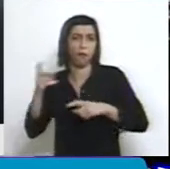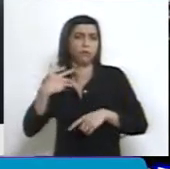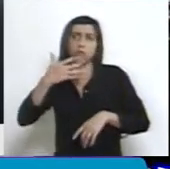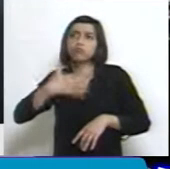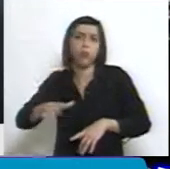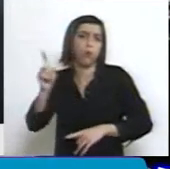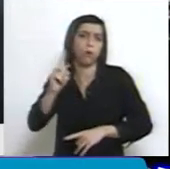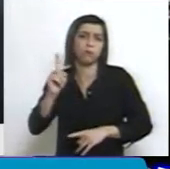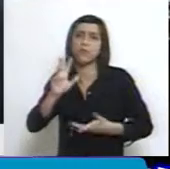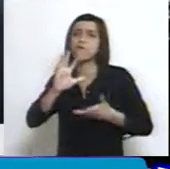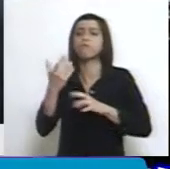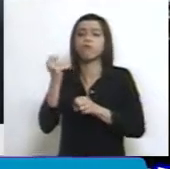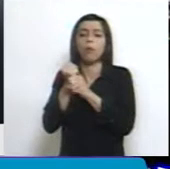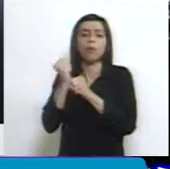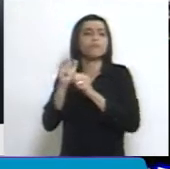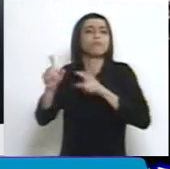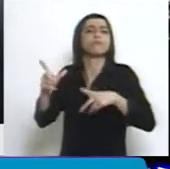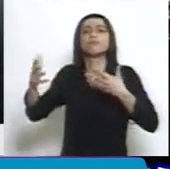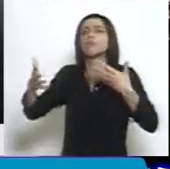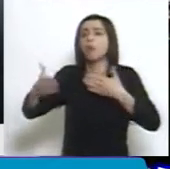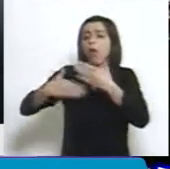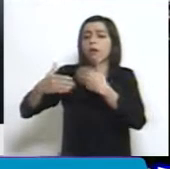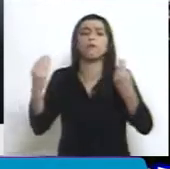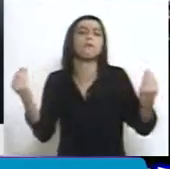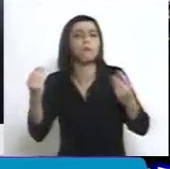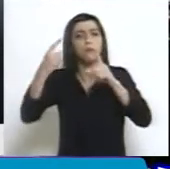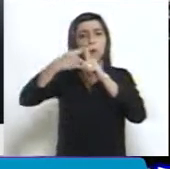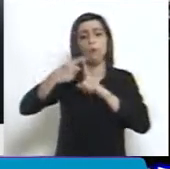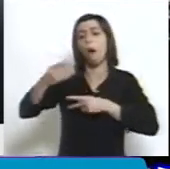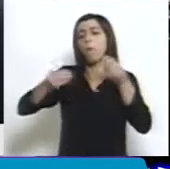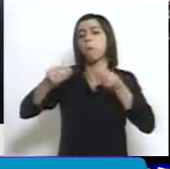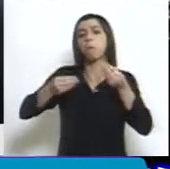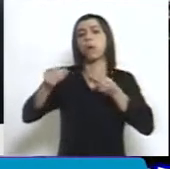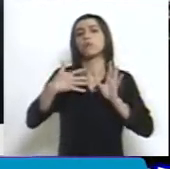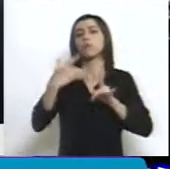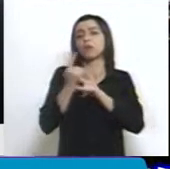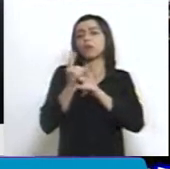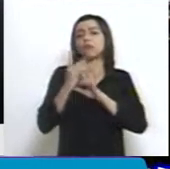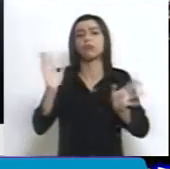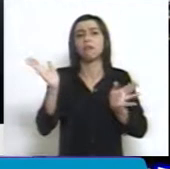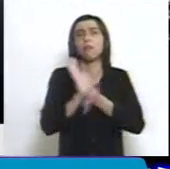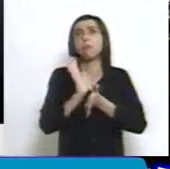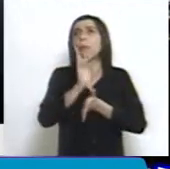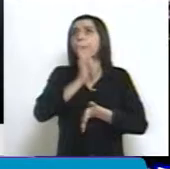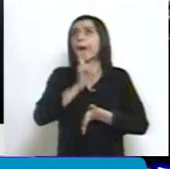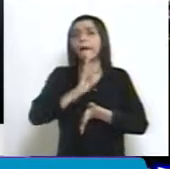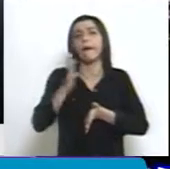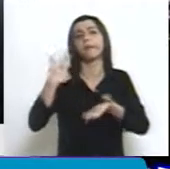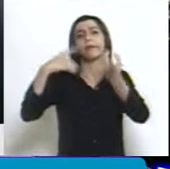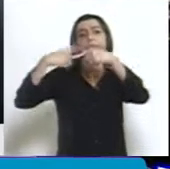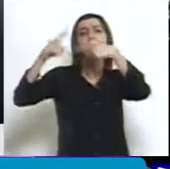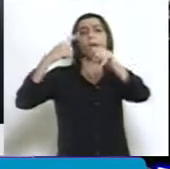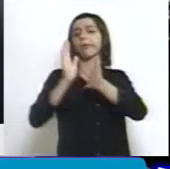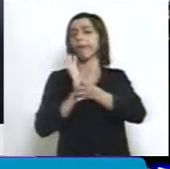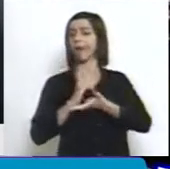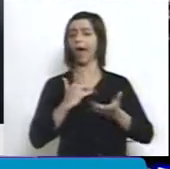tal de que el tratamiento del presupuesto en este Congreso terminara siendo prácticamente un trámite. Es